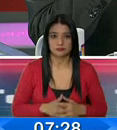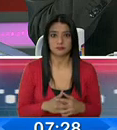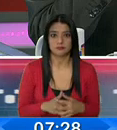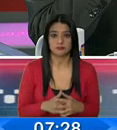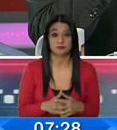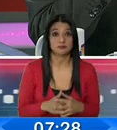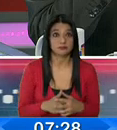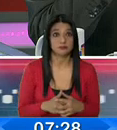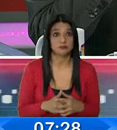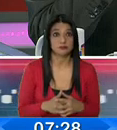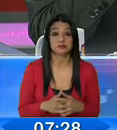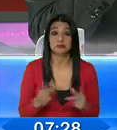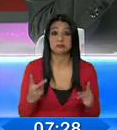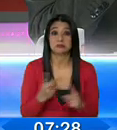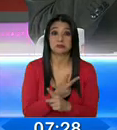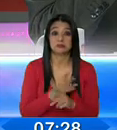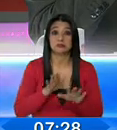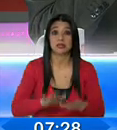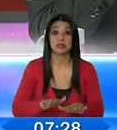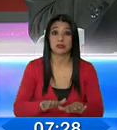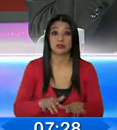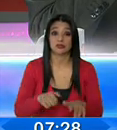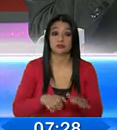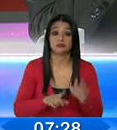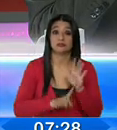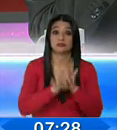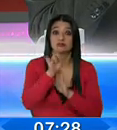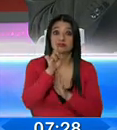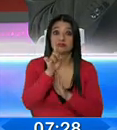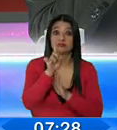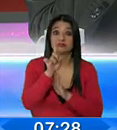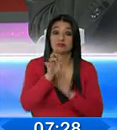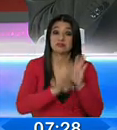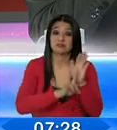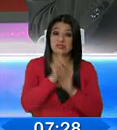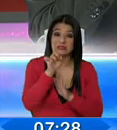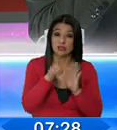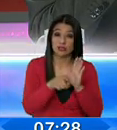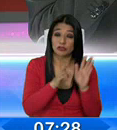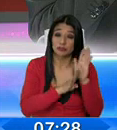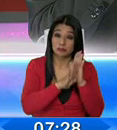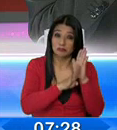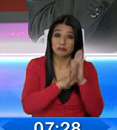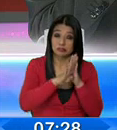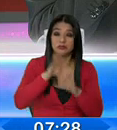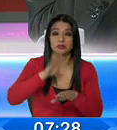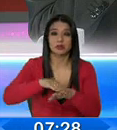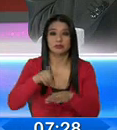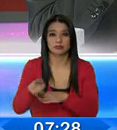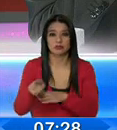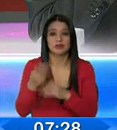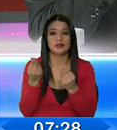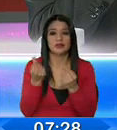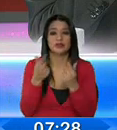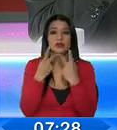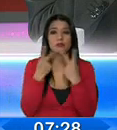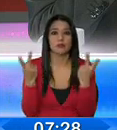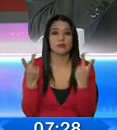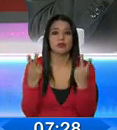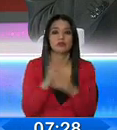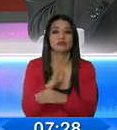de las grandes lesiones que tiene el desarrollo proviene del dispendio de recursos públicos y de su uso